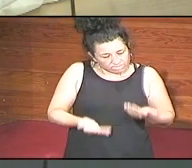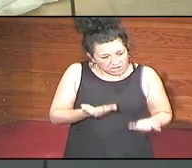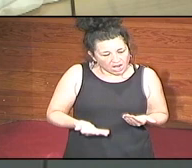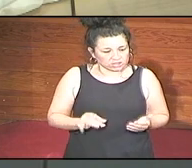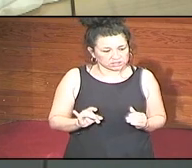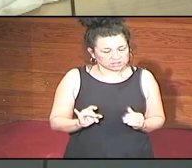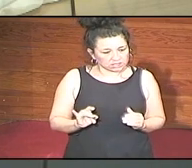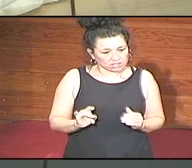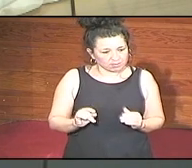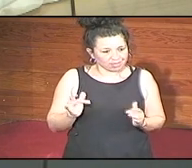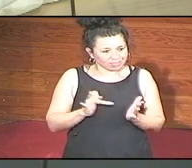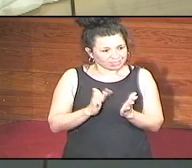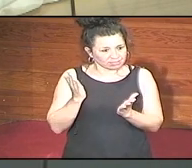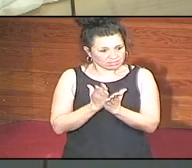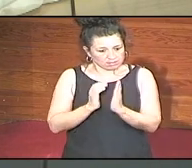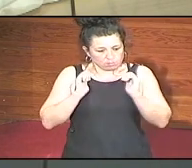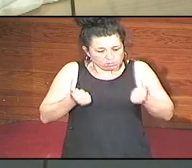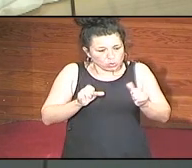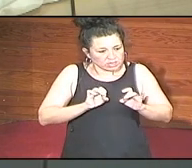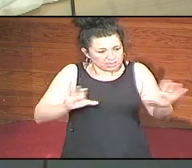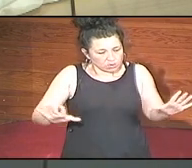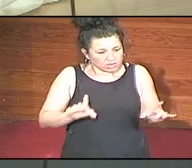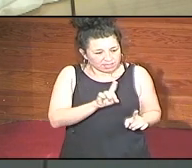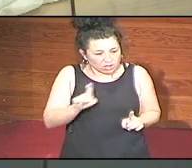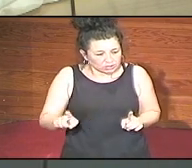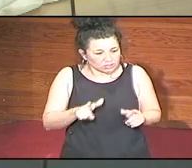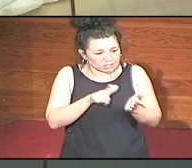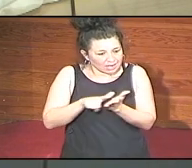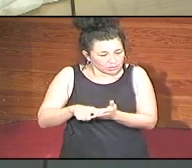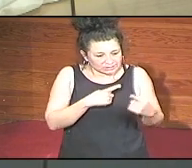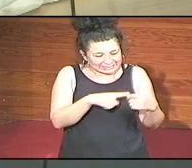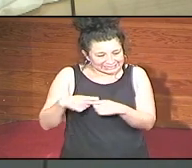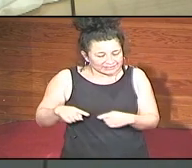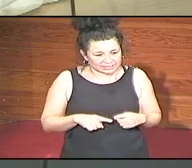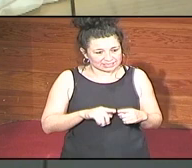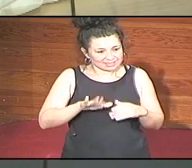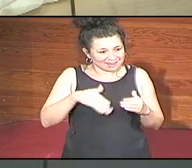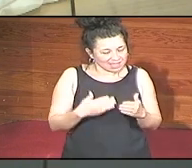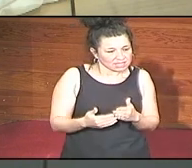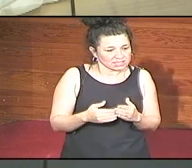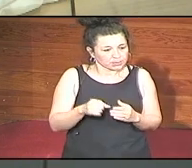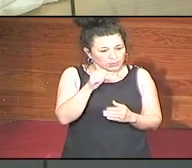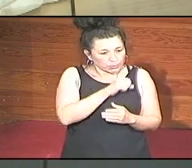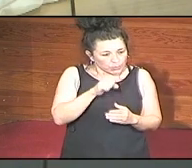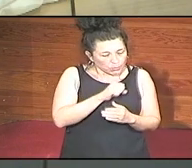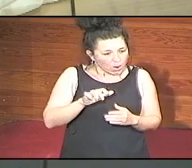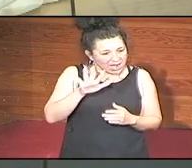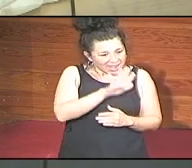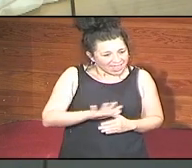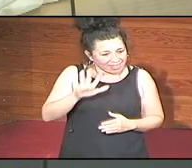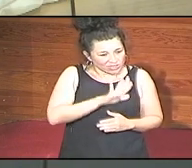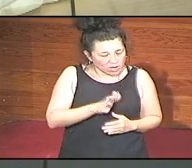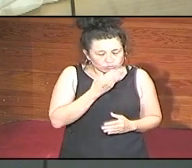país ayer 11 lenguas oficiales esa incluso él himno nacional que es muy bonito os invito a escucharlo